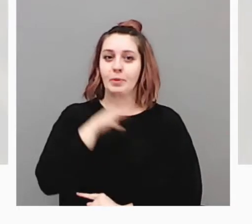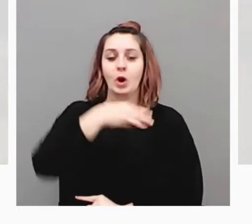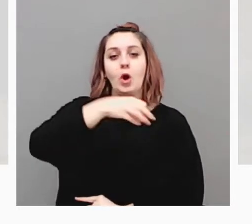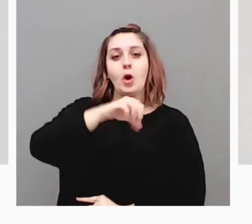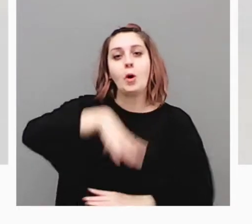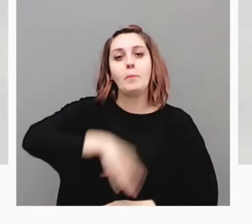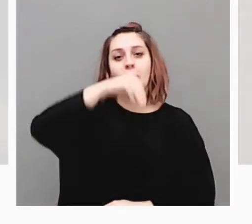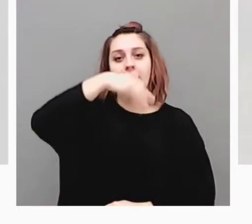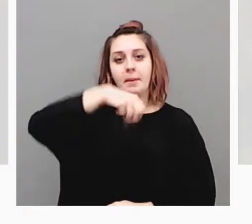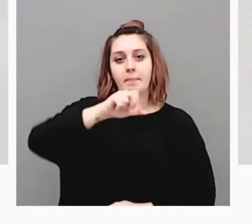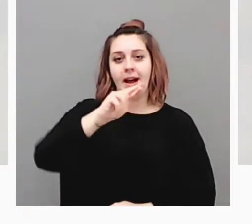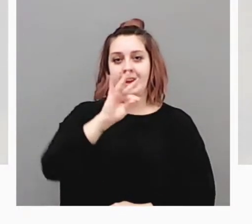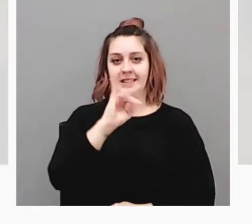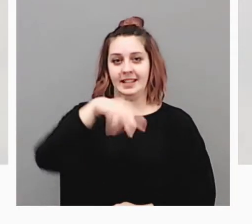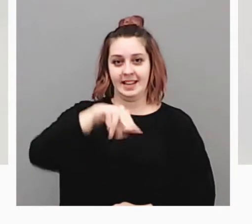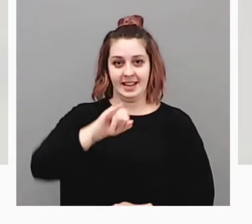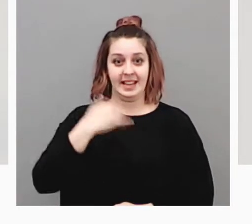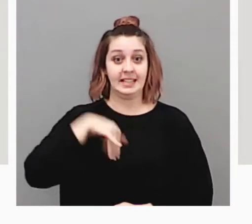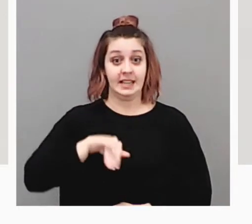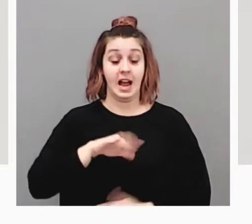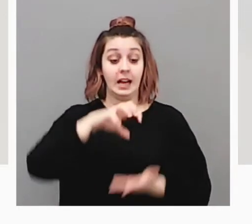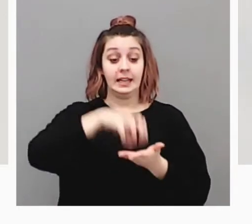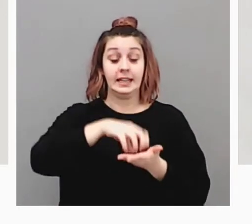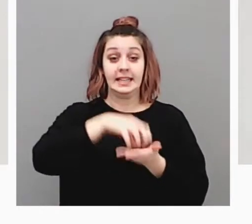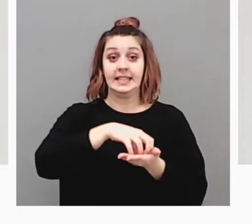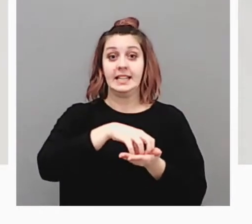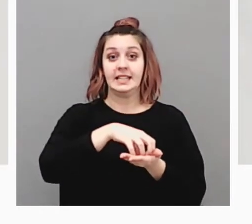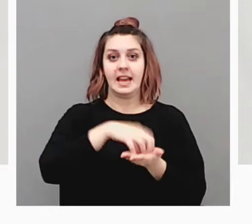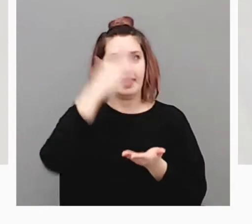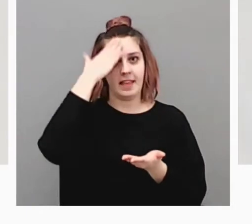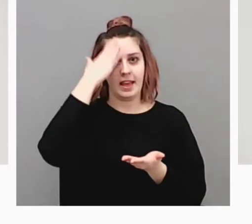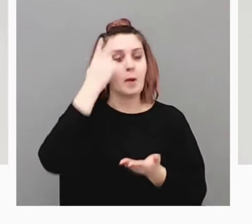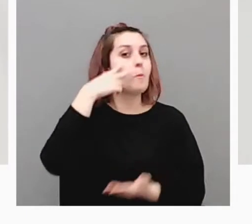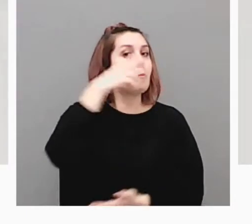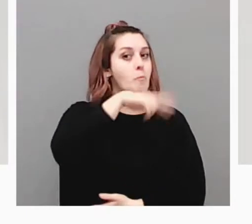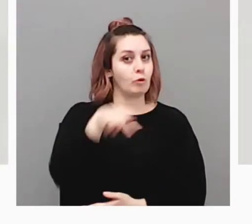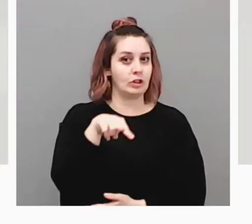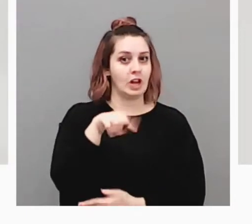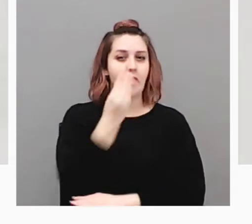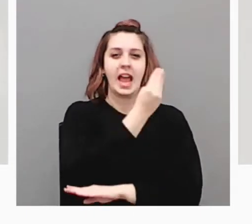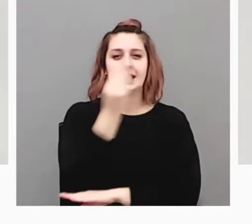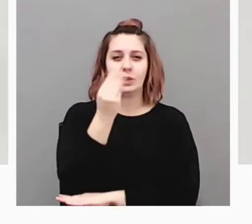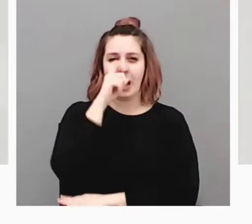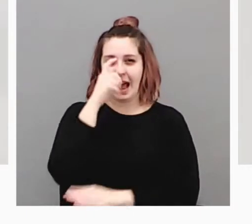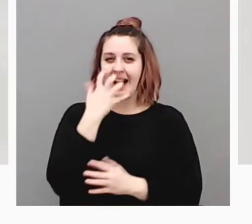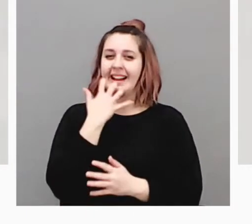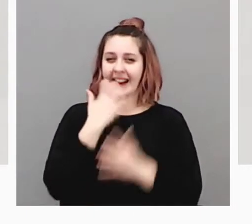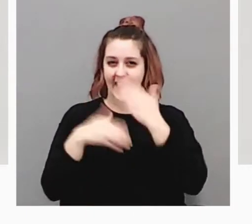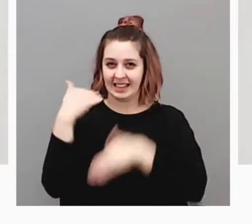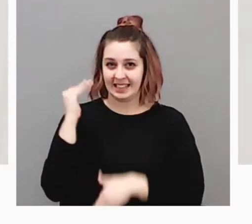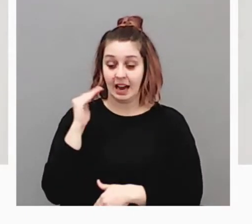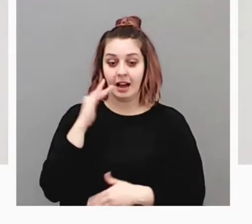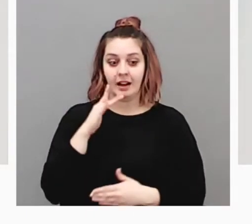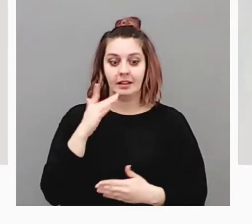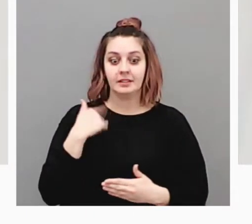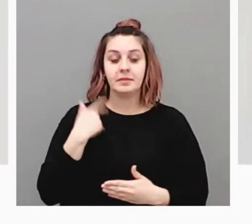se ha convertido en la subsede de un museo de estatuaria clásica, a la cual se le ha hecho convivir